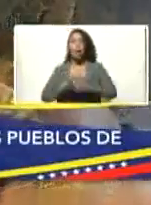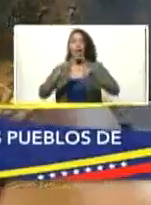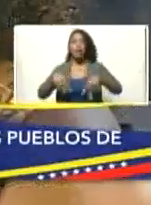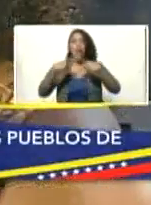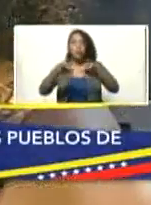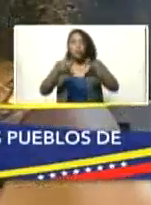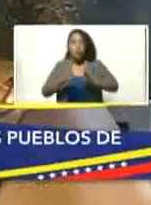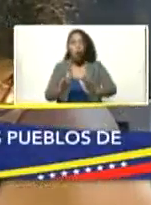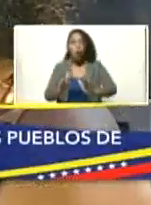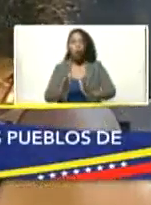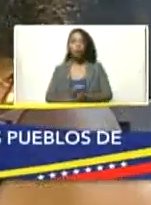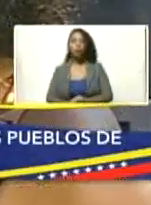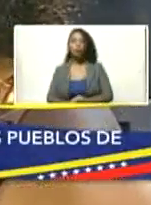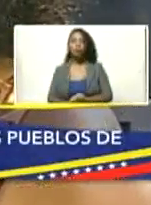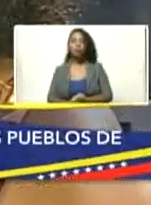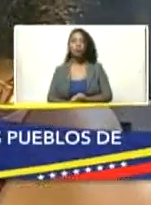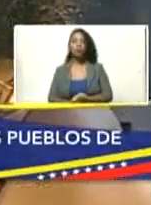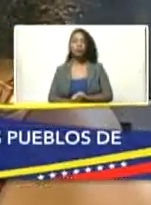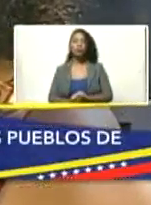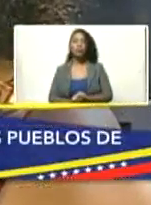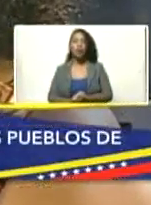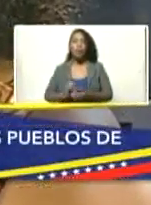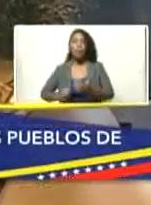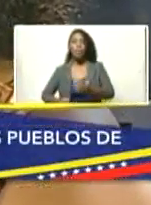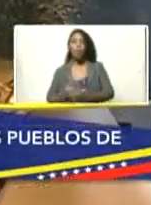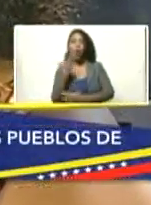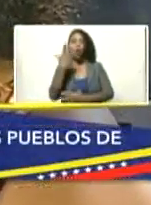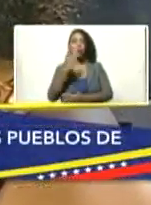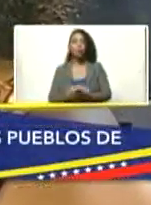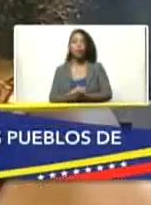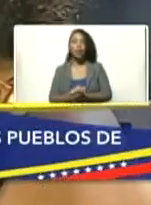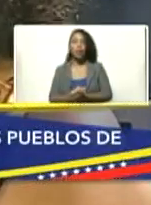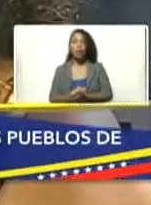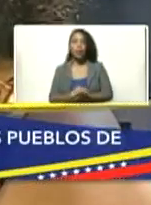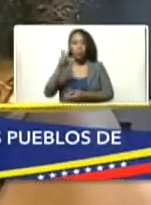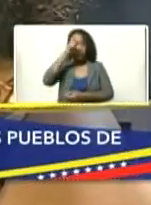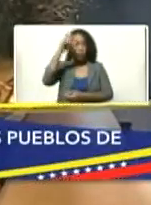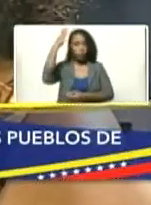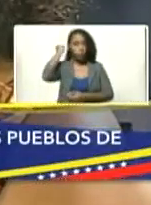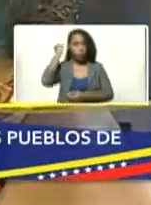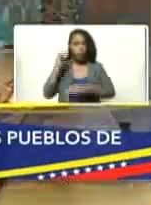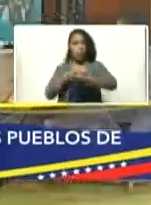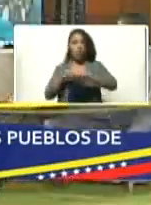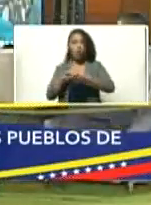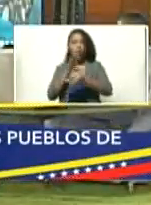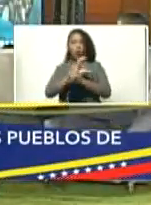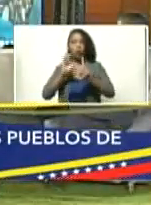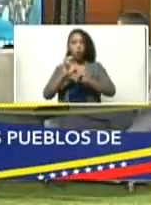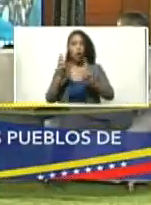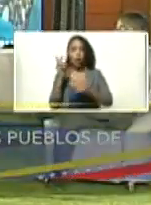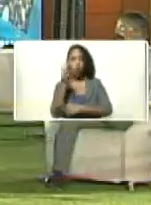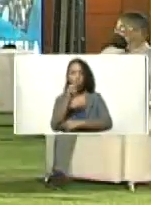renacimiento, Ernesto Villegas Poljak, Alfred Nazaret